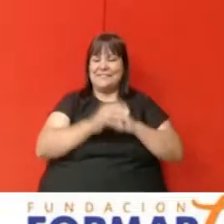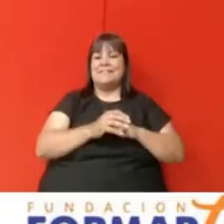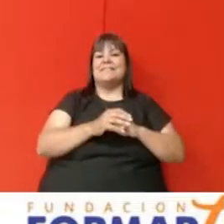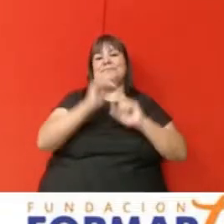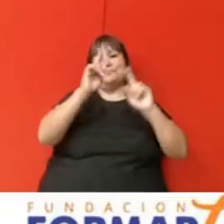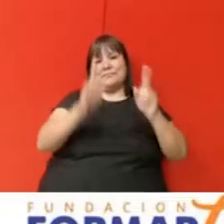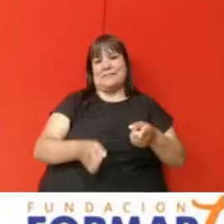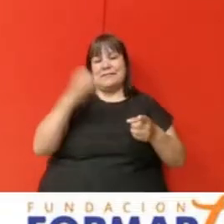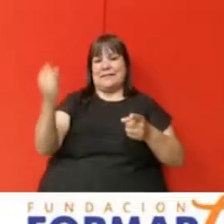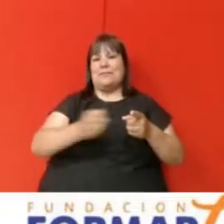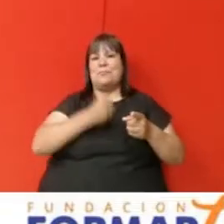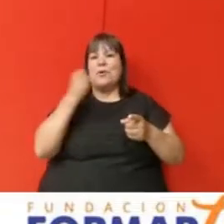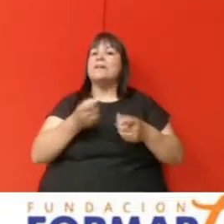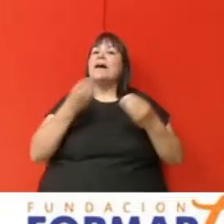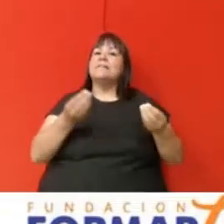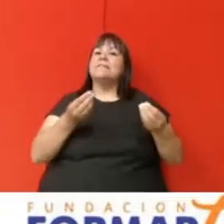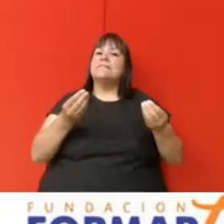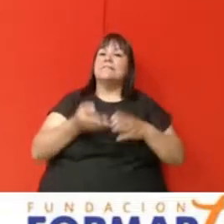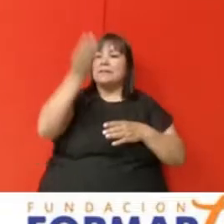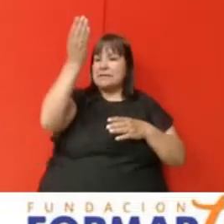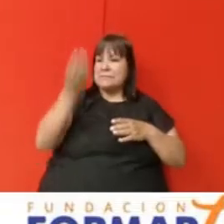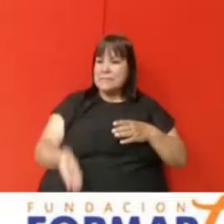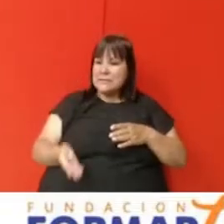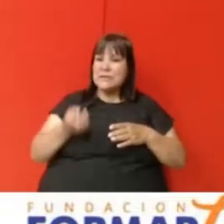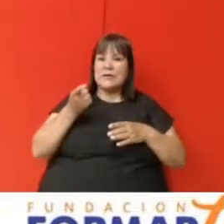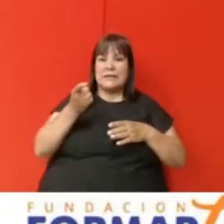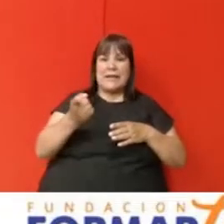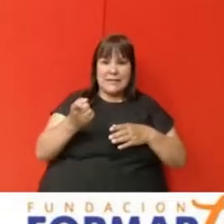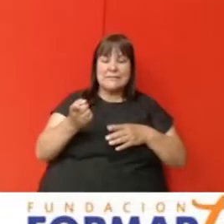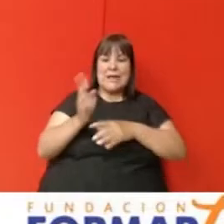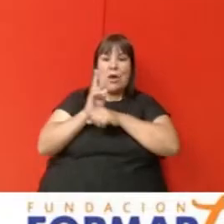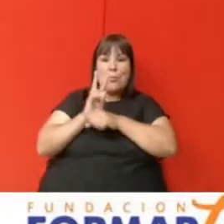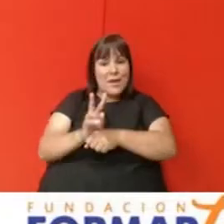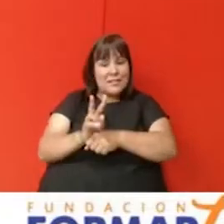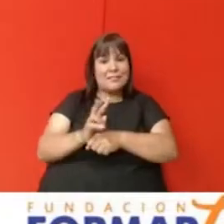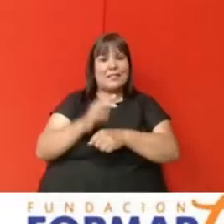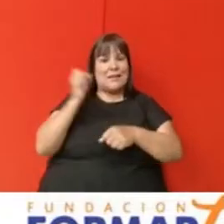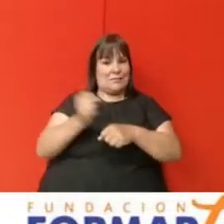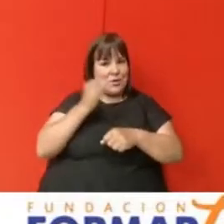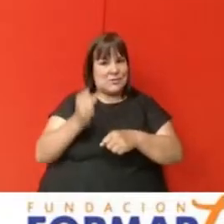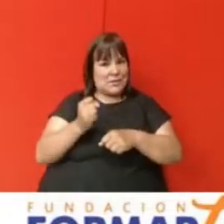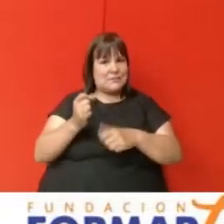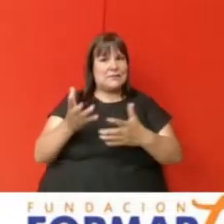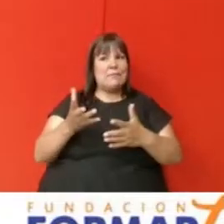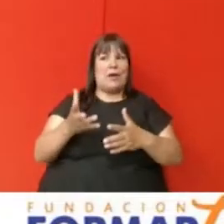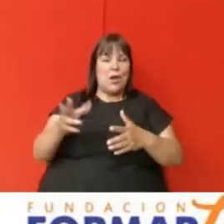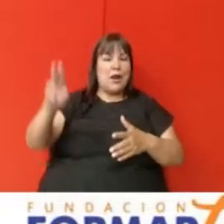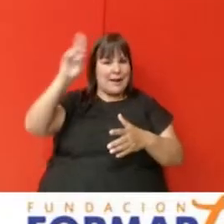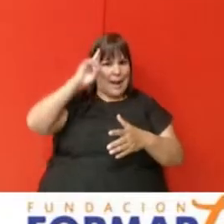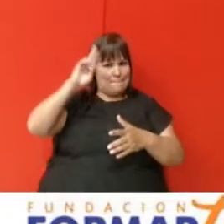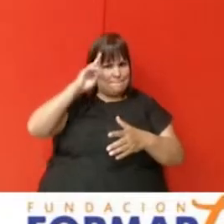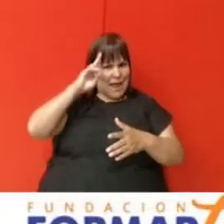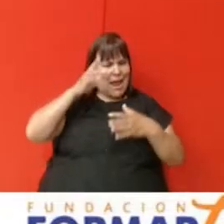esto que proponía esta teórica enfermería estadounidense, todavía vive y sigue disertando por todo